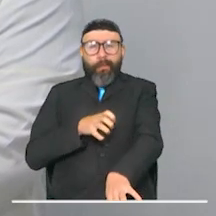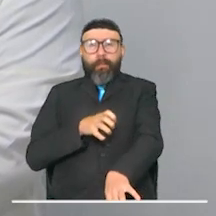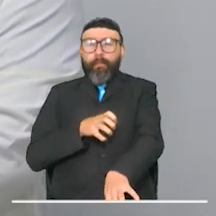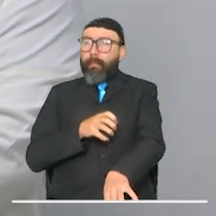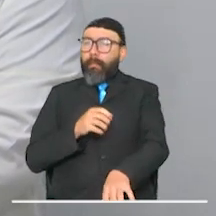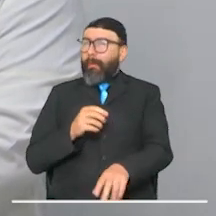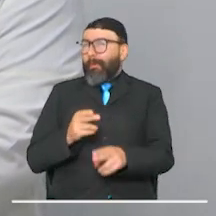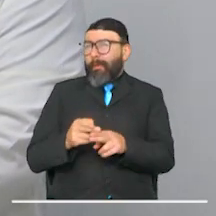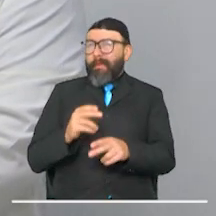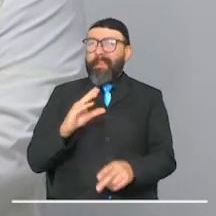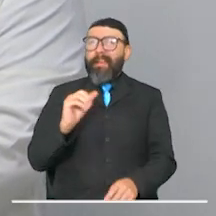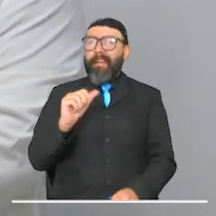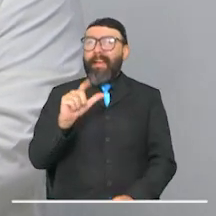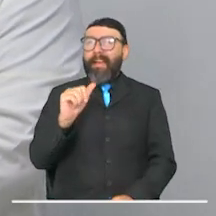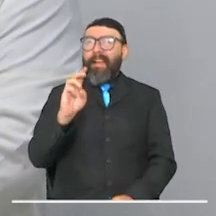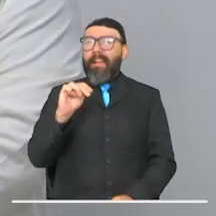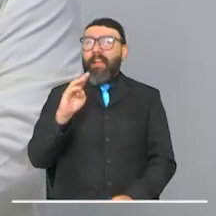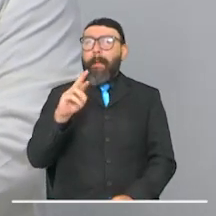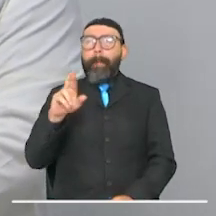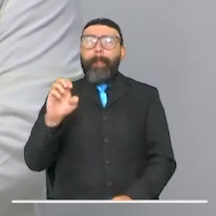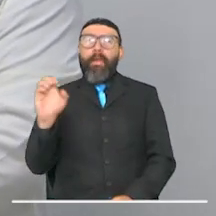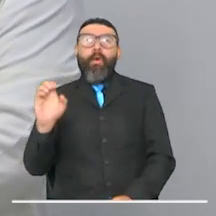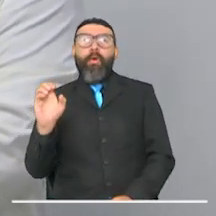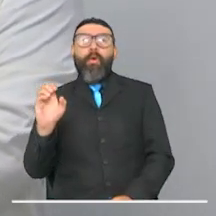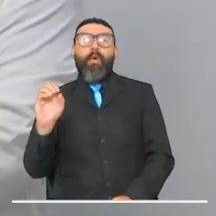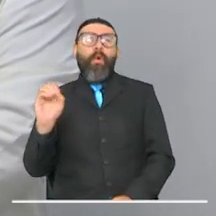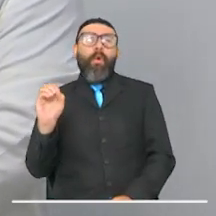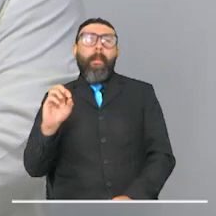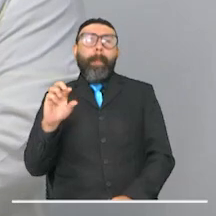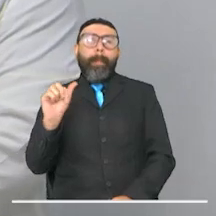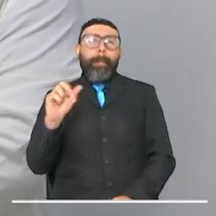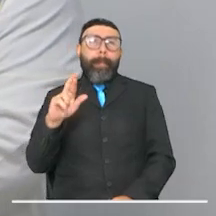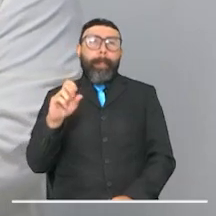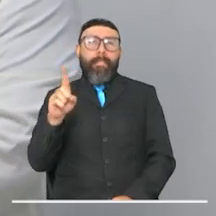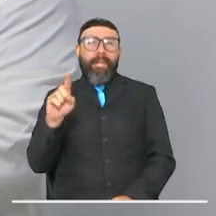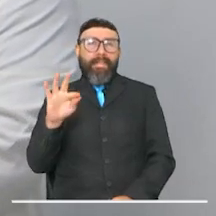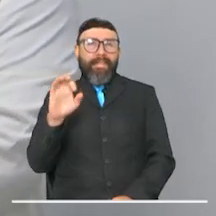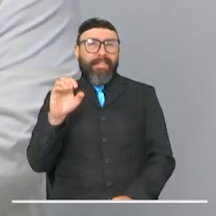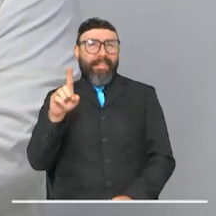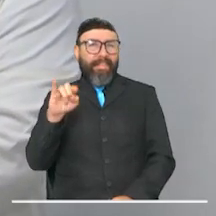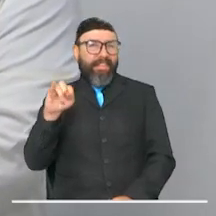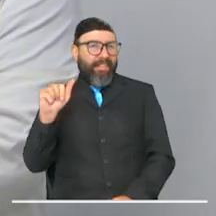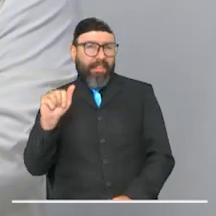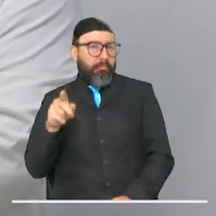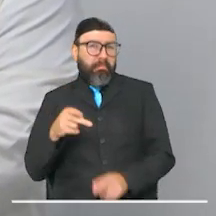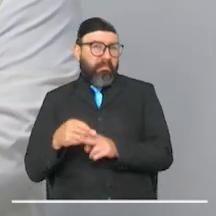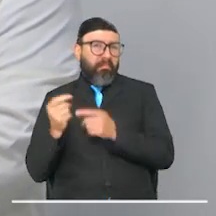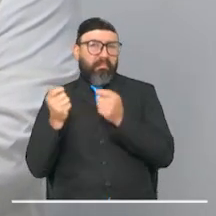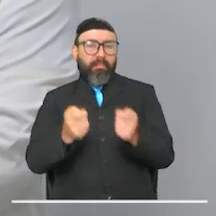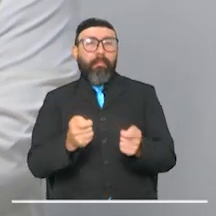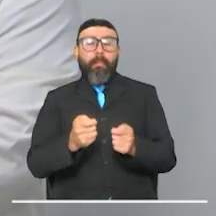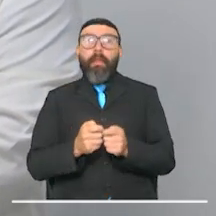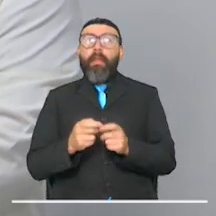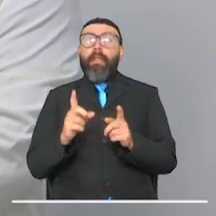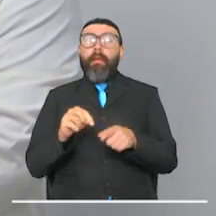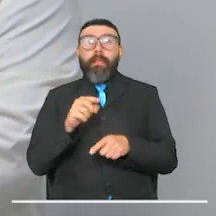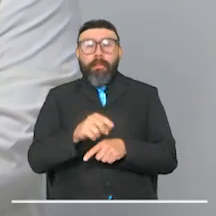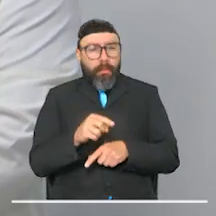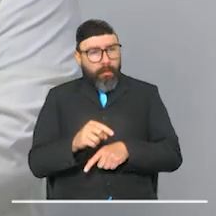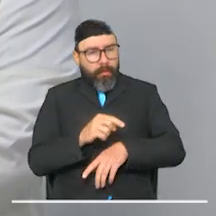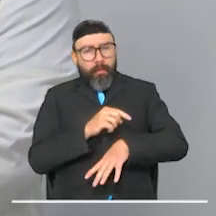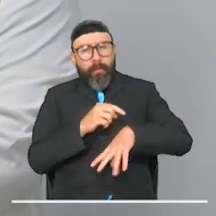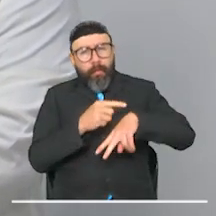parestesias que que uno lo nombra también puede haber cambios en la temperatura